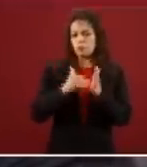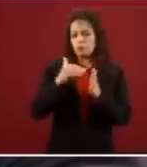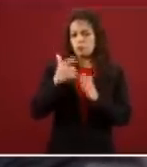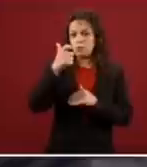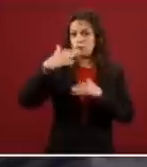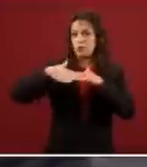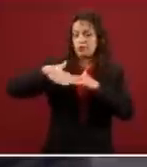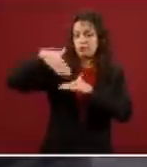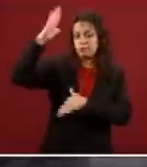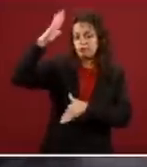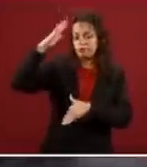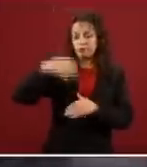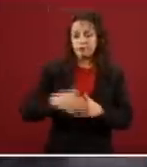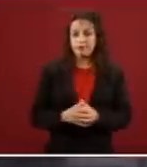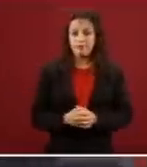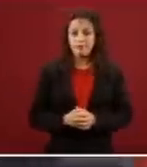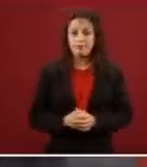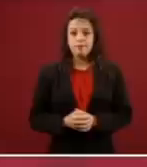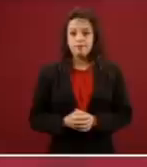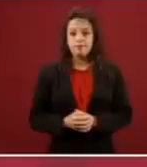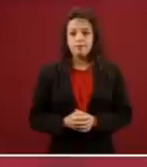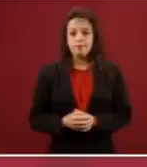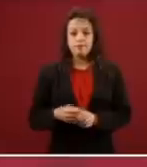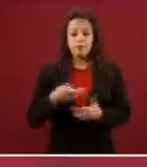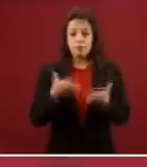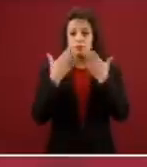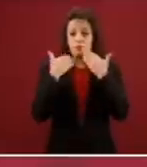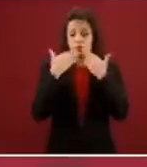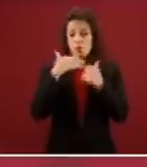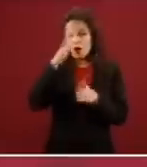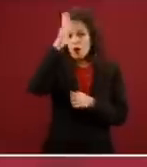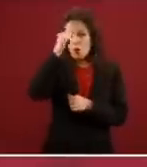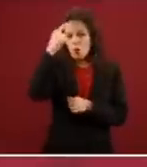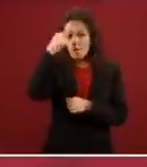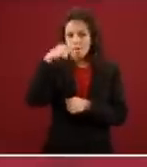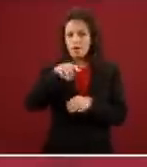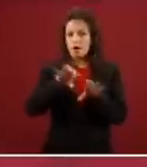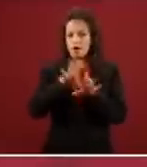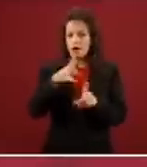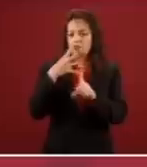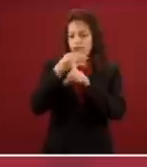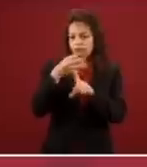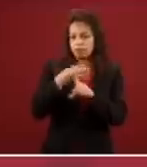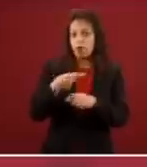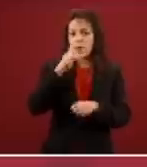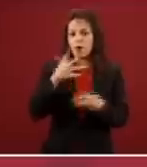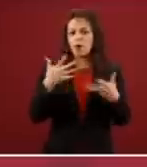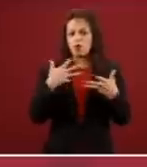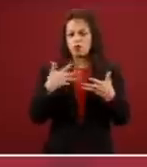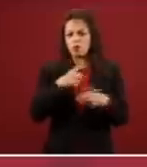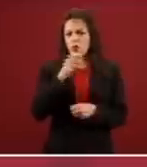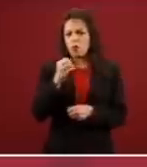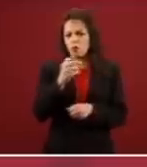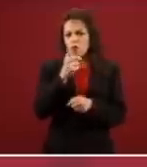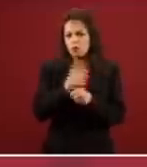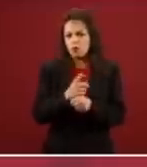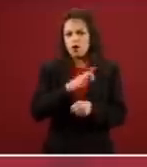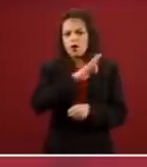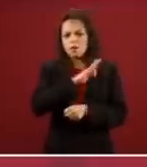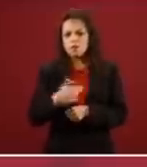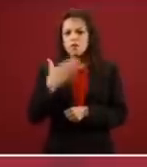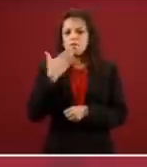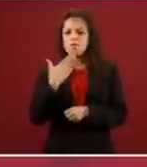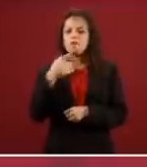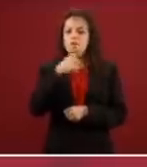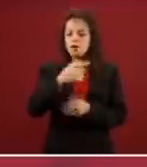pesos, pero aquí sí se da la oportunidad, aunque no hay acuerdos reparatorios, sí se da la oportunidad para que puedan regularizar su